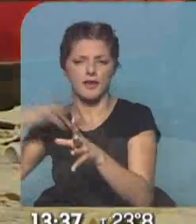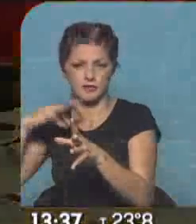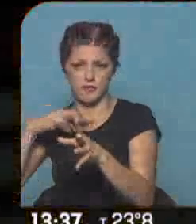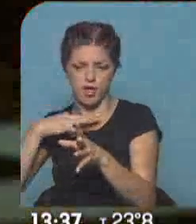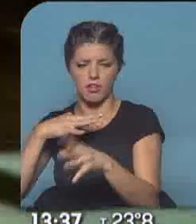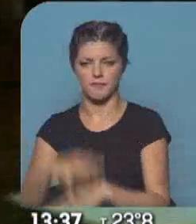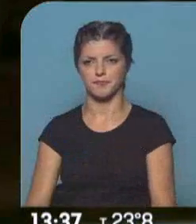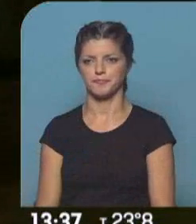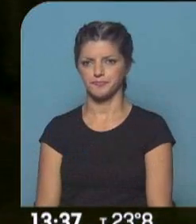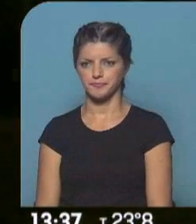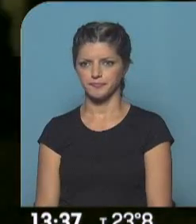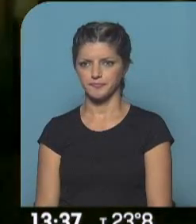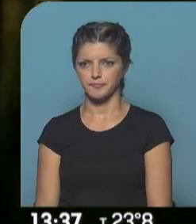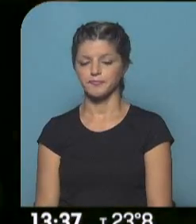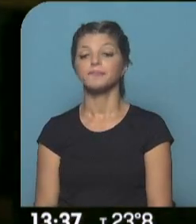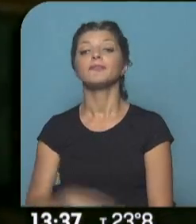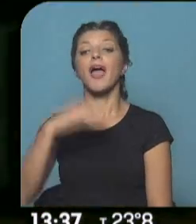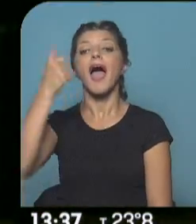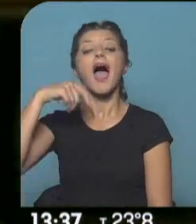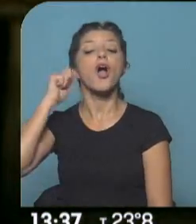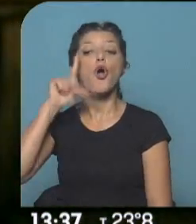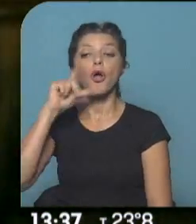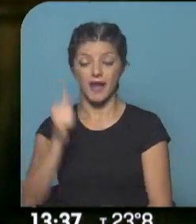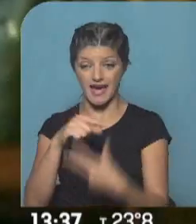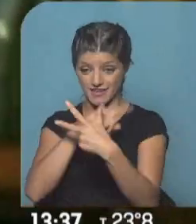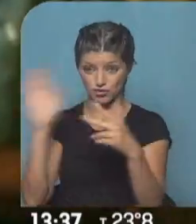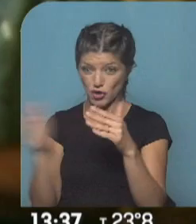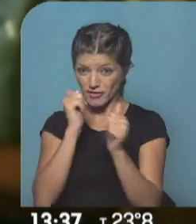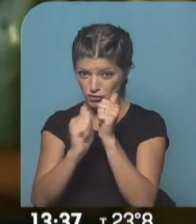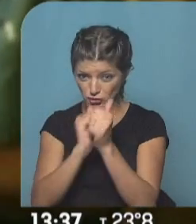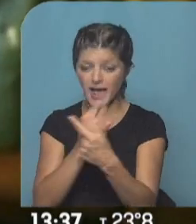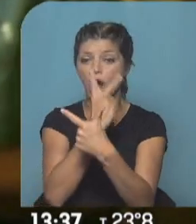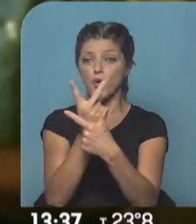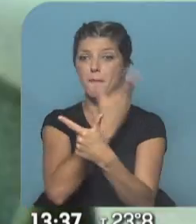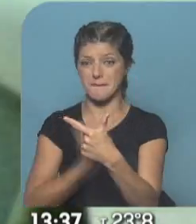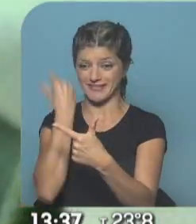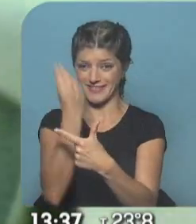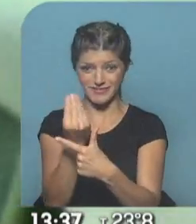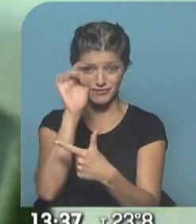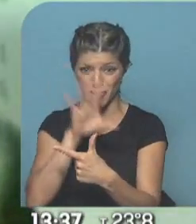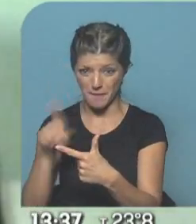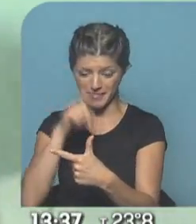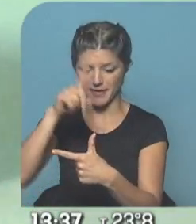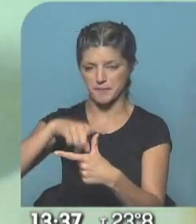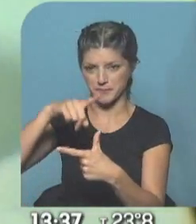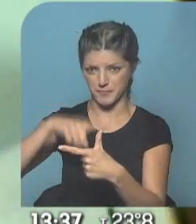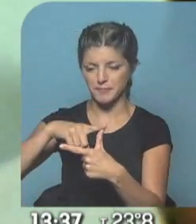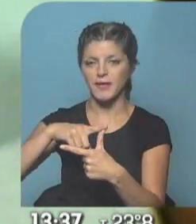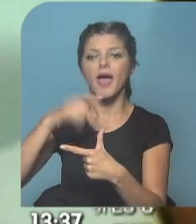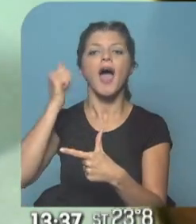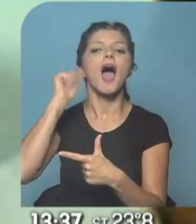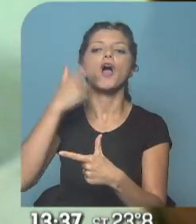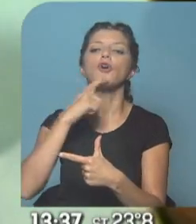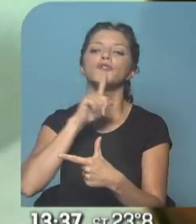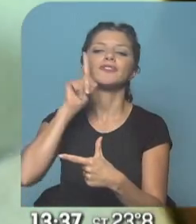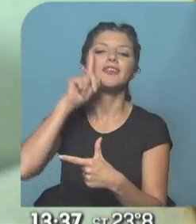postcolonial. Angola tuvo apenas 2 presidentes en toda su historia como nación independiente. El legendario Antonio Agostinho